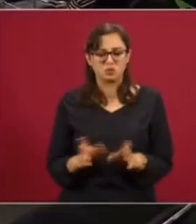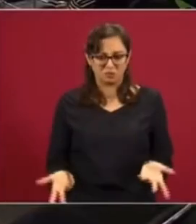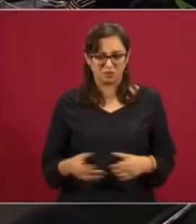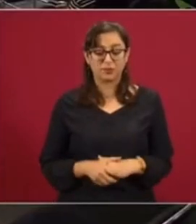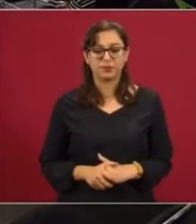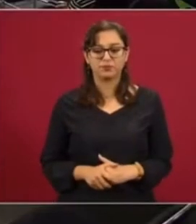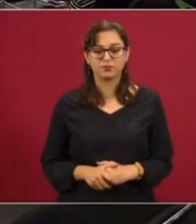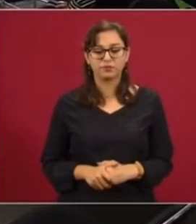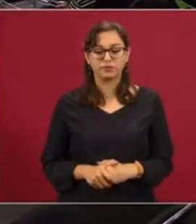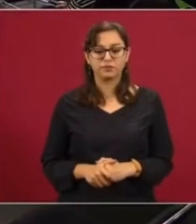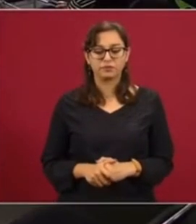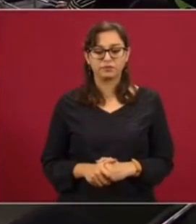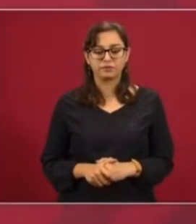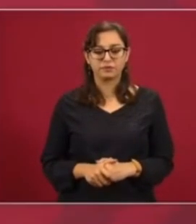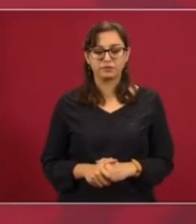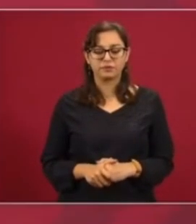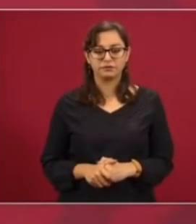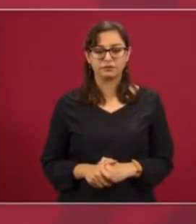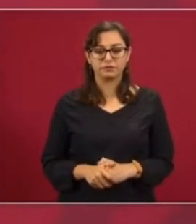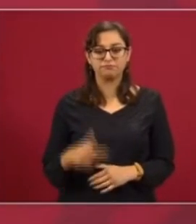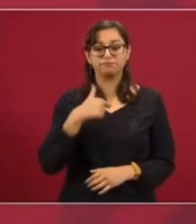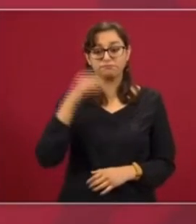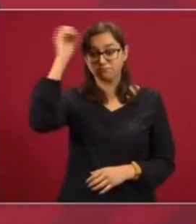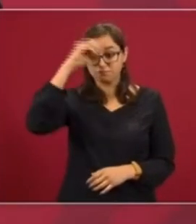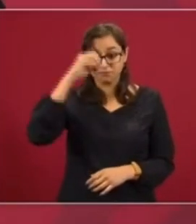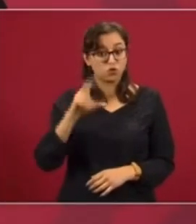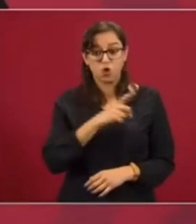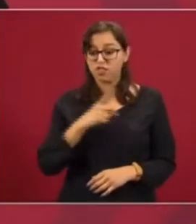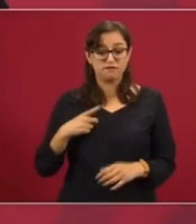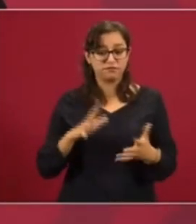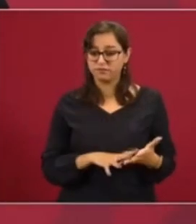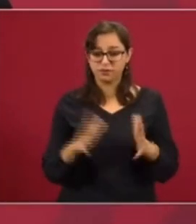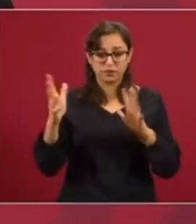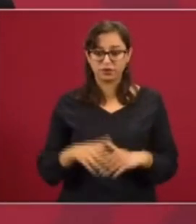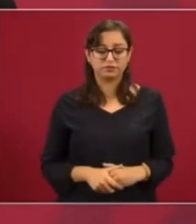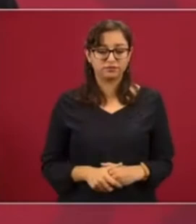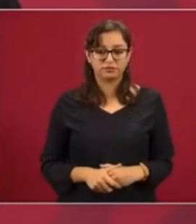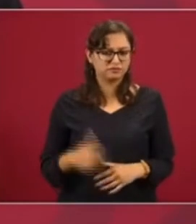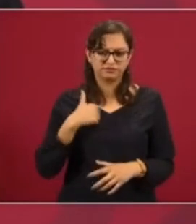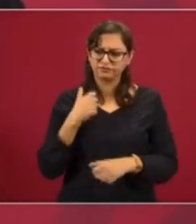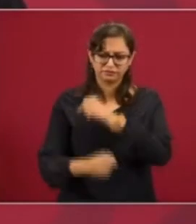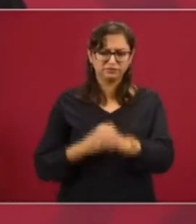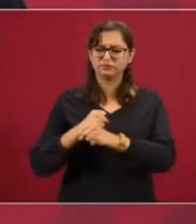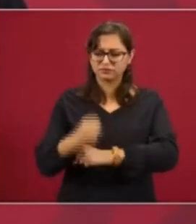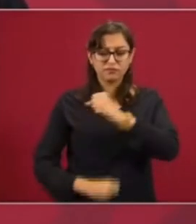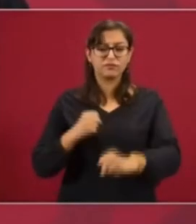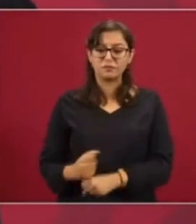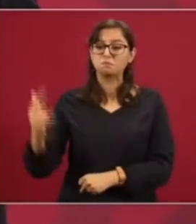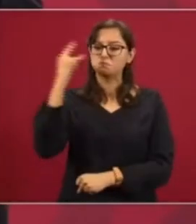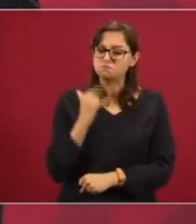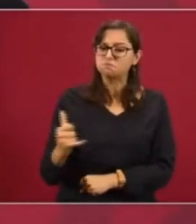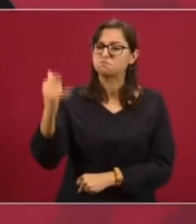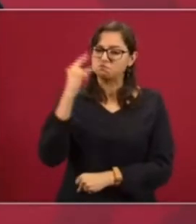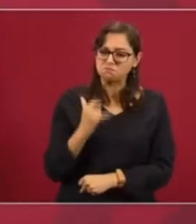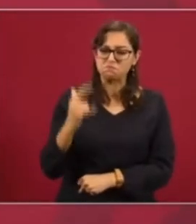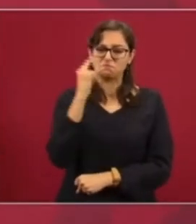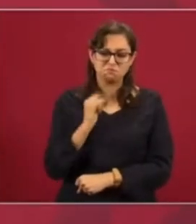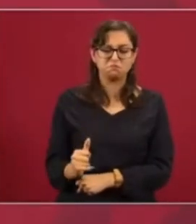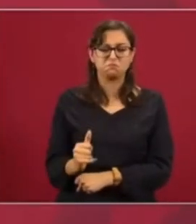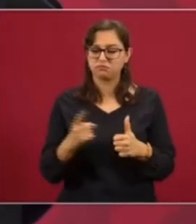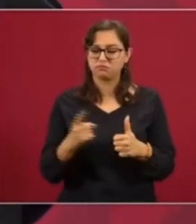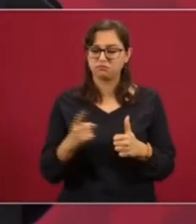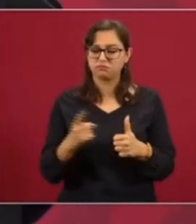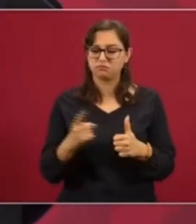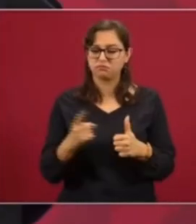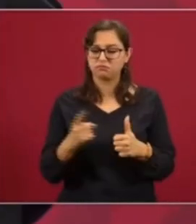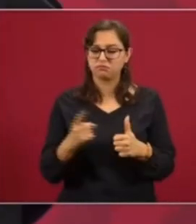Pues yo lo que opino es de que no debe de haber violencia. Yo he luchado muchos años y me he guiado